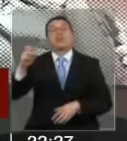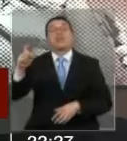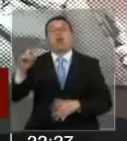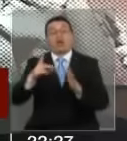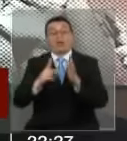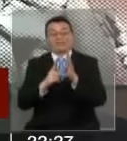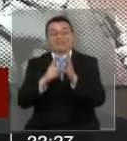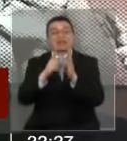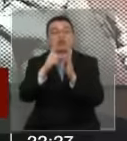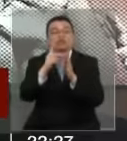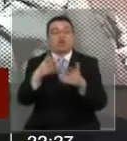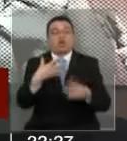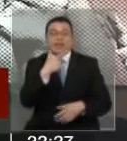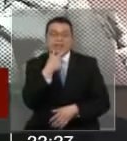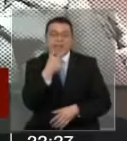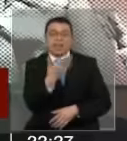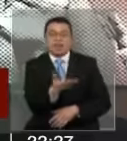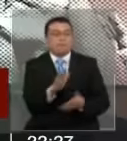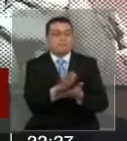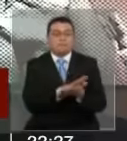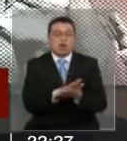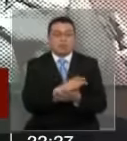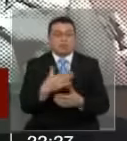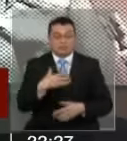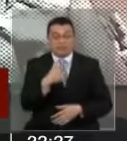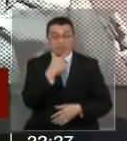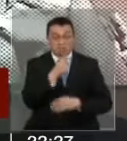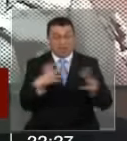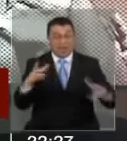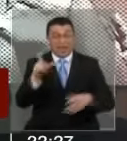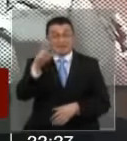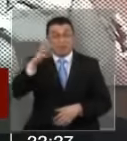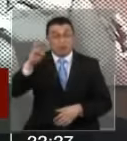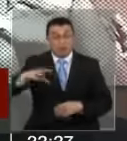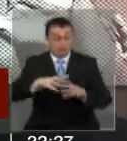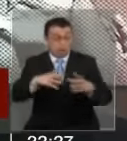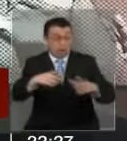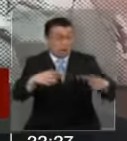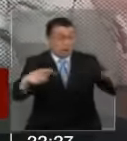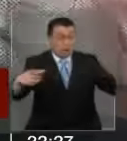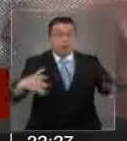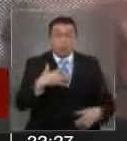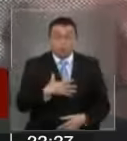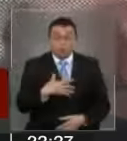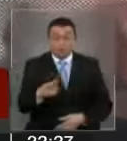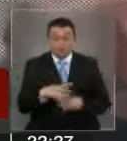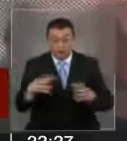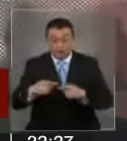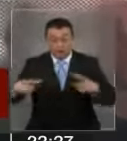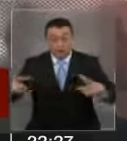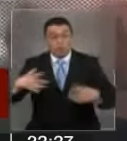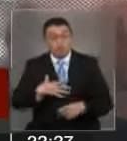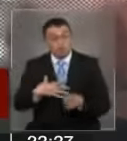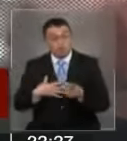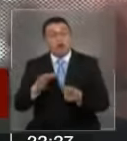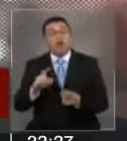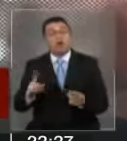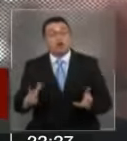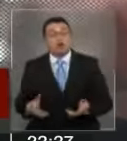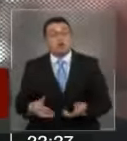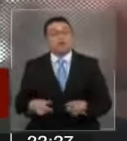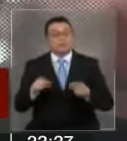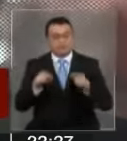¿Qué modelo de desarrollo se va a querer? Por ejemplo, ¿queremos tener más salmoneras? ¿Queremos tener menos salmoneras? ¿Queremos que las salmoneras sigan avanzando o no? Y lo planteo en estos términos